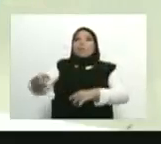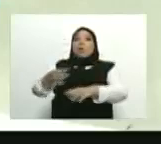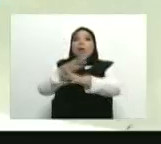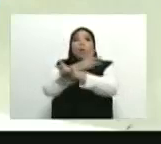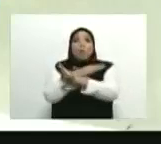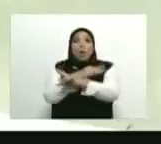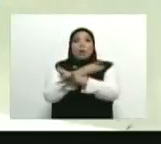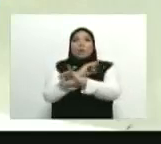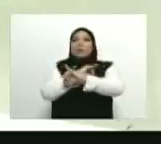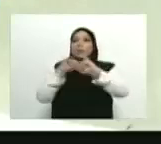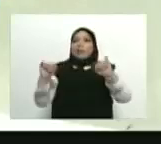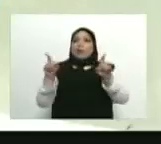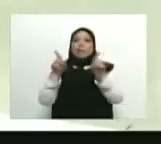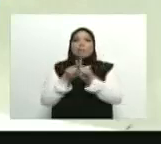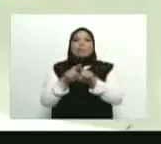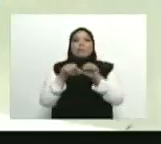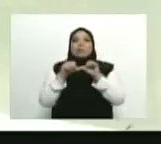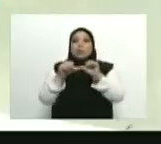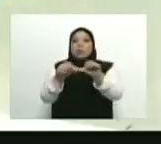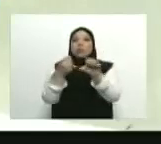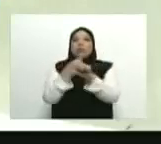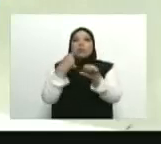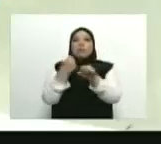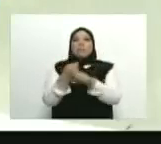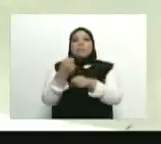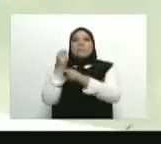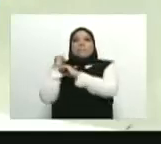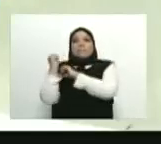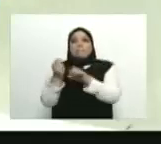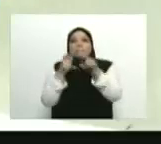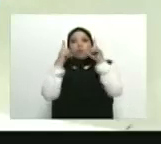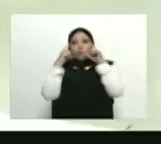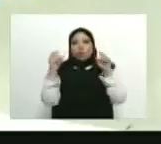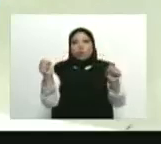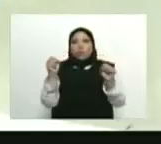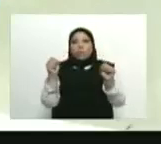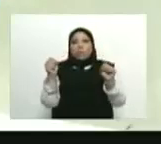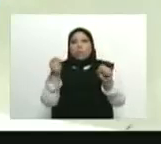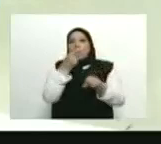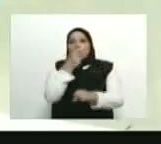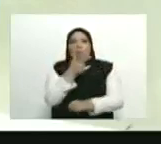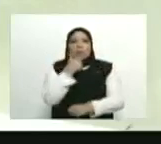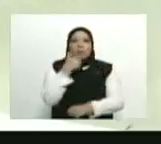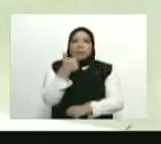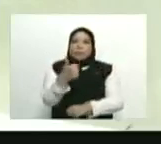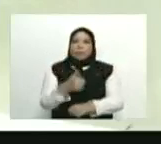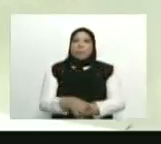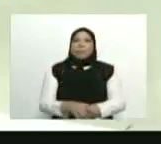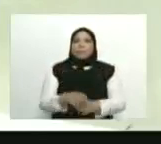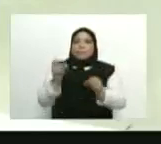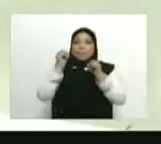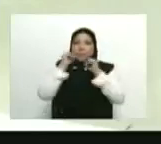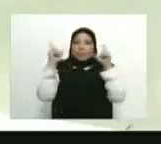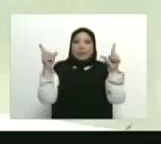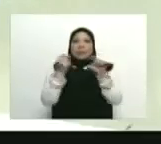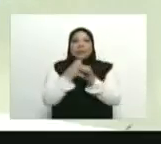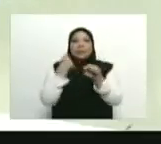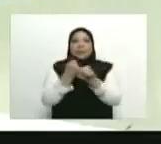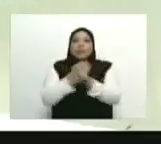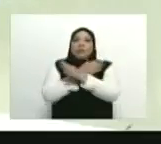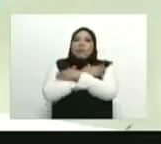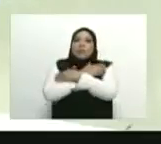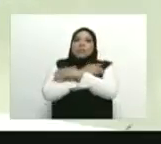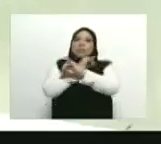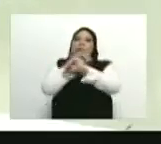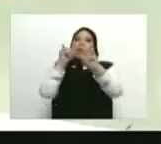del juego. Así que vamos a tener una temporada de béisbol profesional maravillosa, brillante. Felicito a los